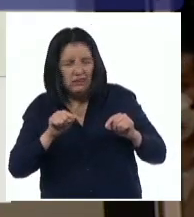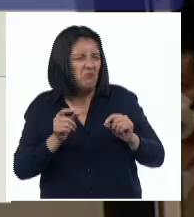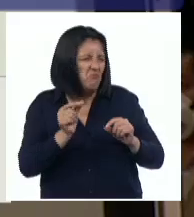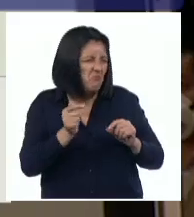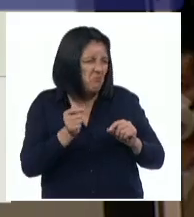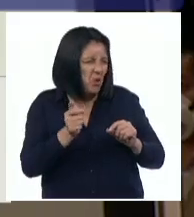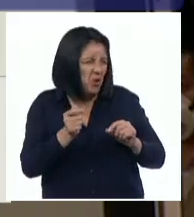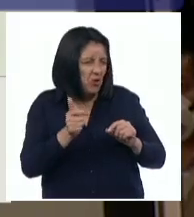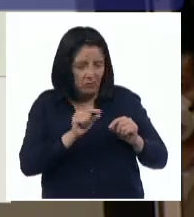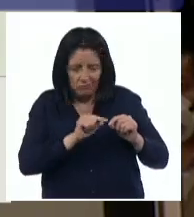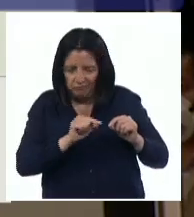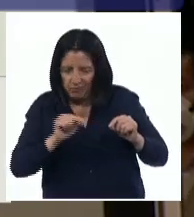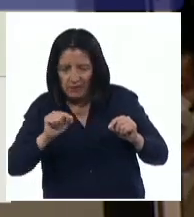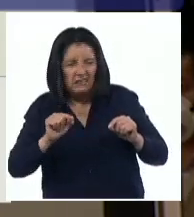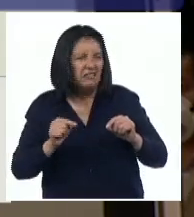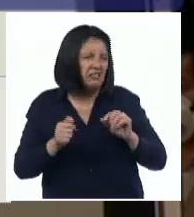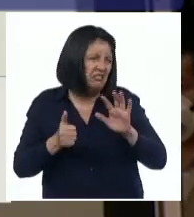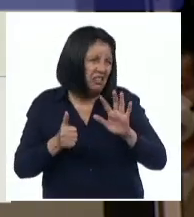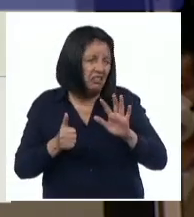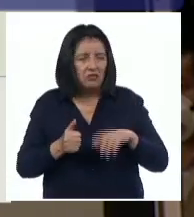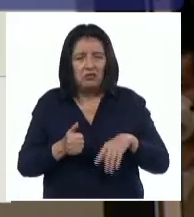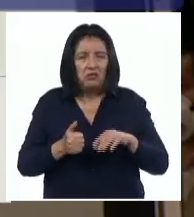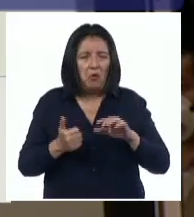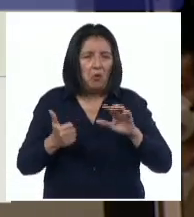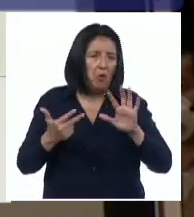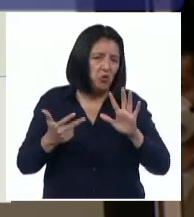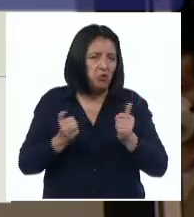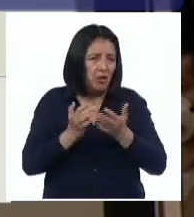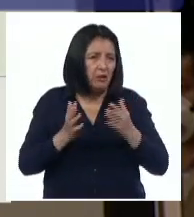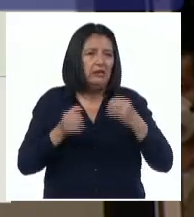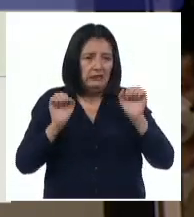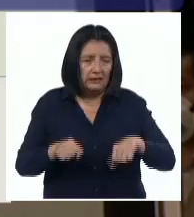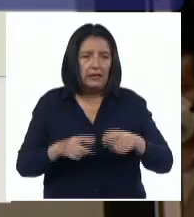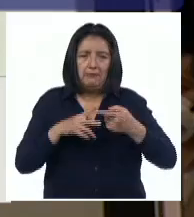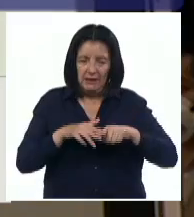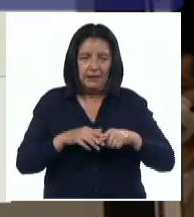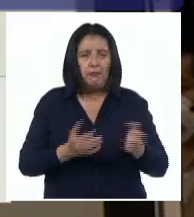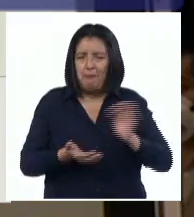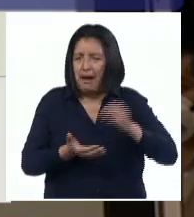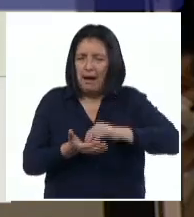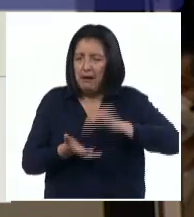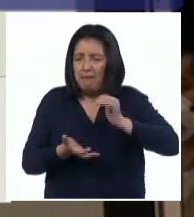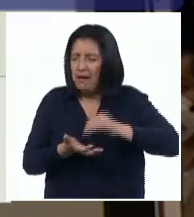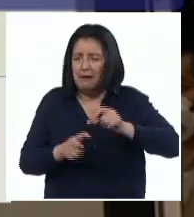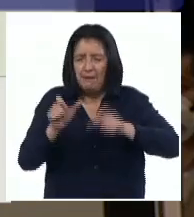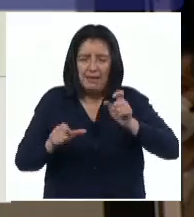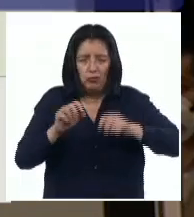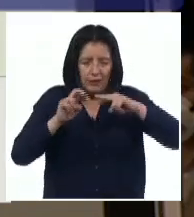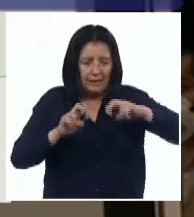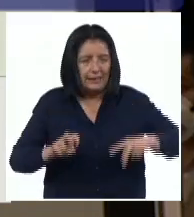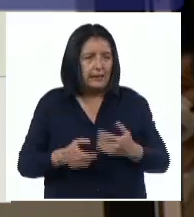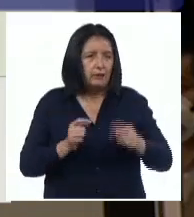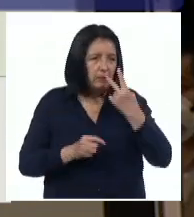más o menos el 6-8 de abril, que comenzamos a tomar de manera intensa una mayor cantidad de pruebas y